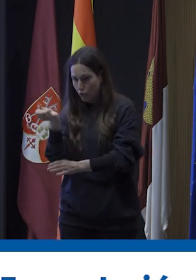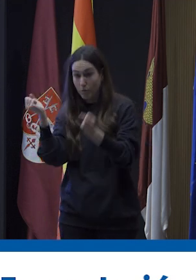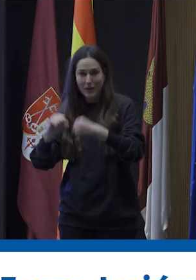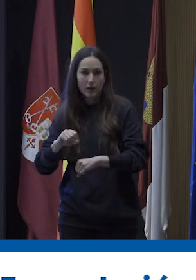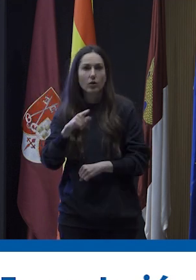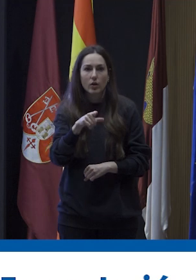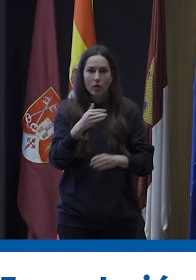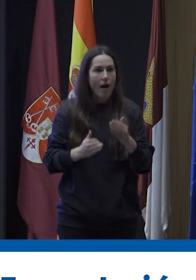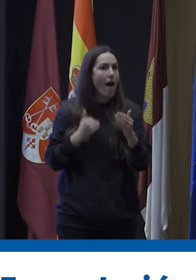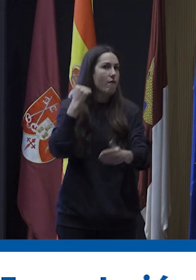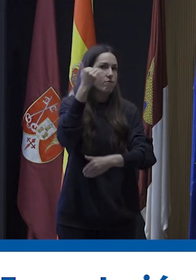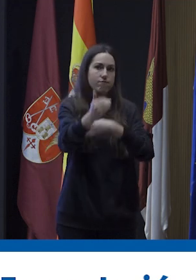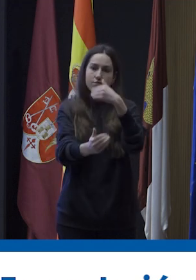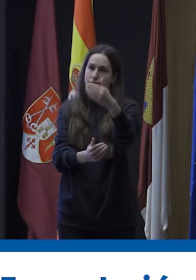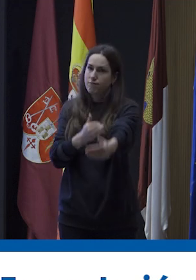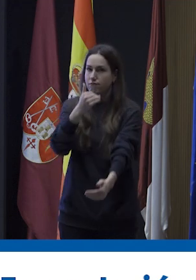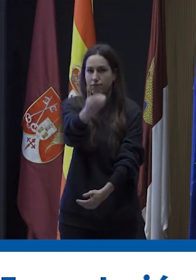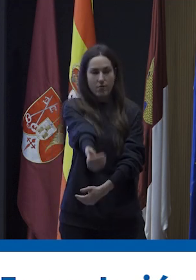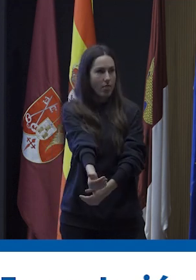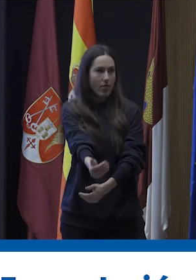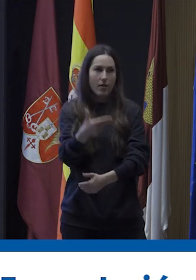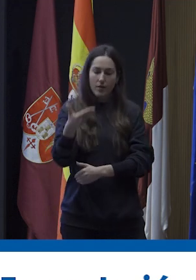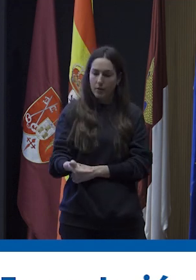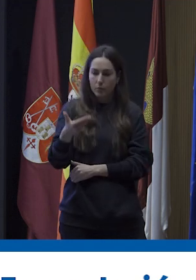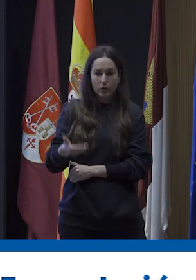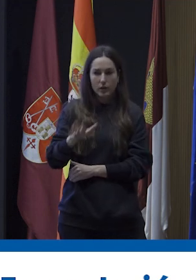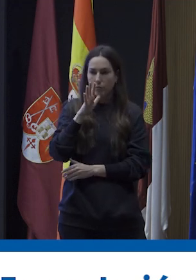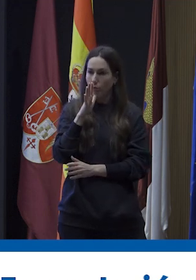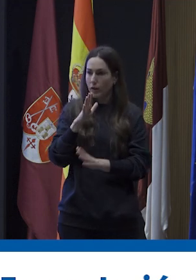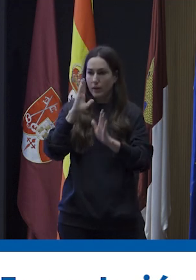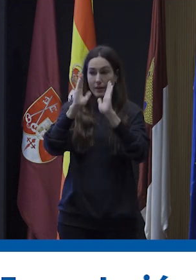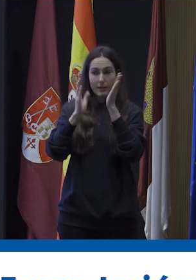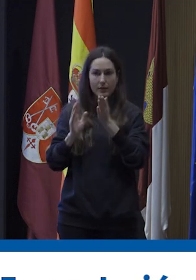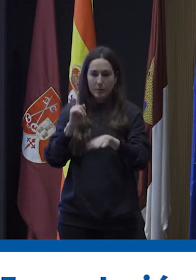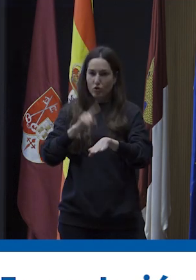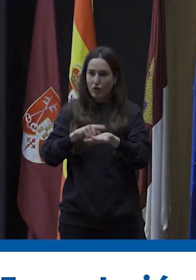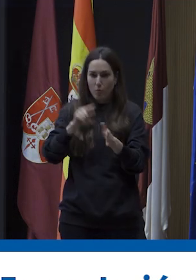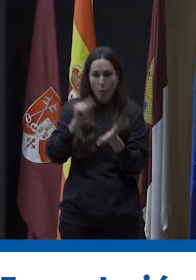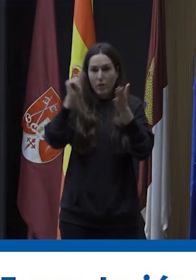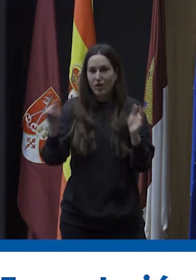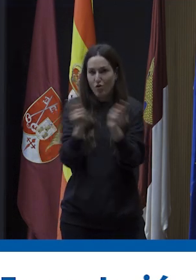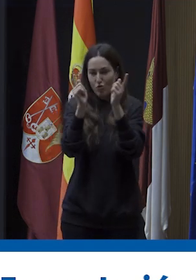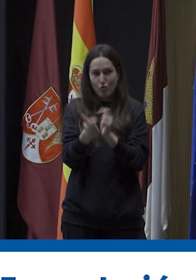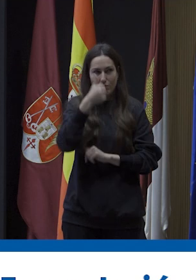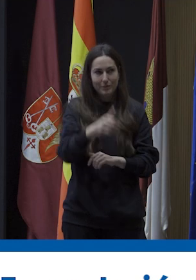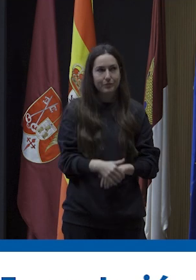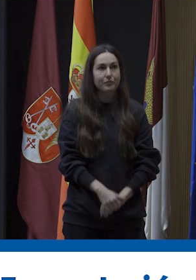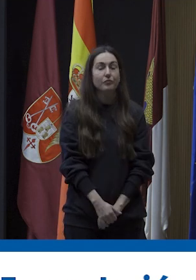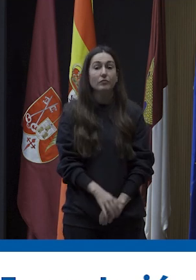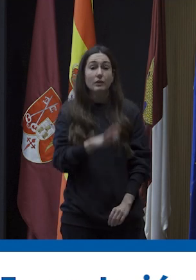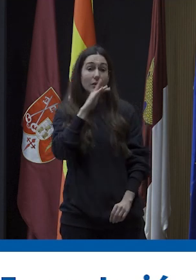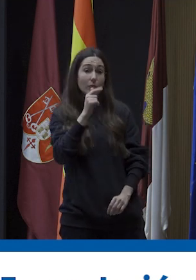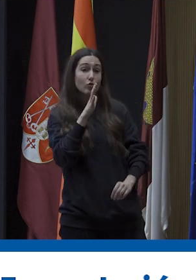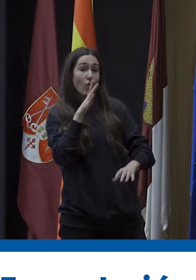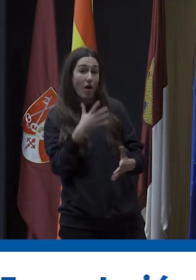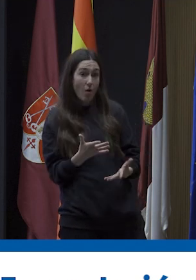fue un gran avance porque el tratamiento, la eficacia era tiempo dependiente. Y por eso ahora estamos